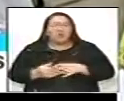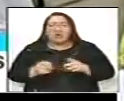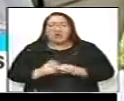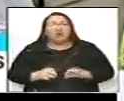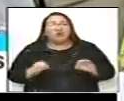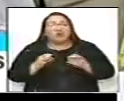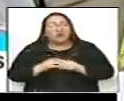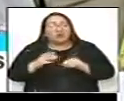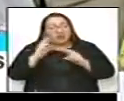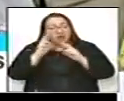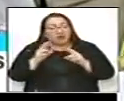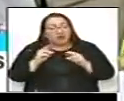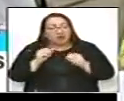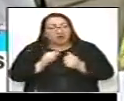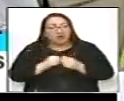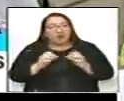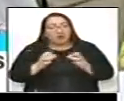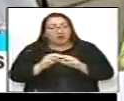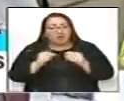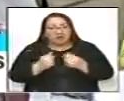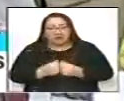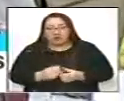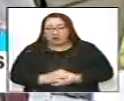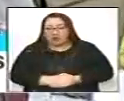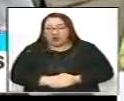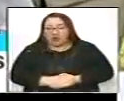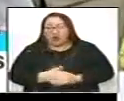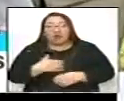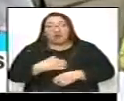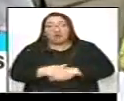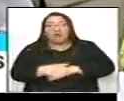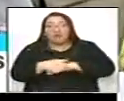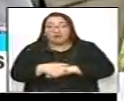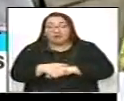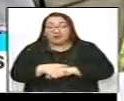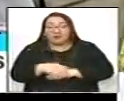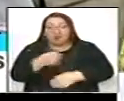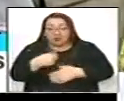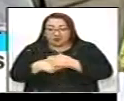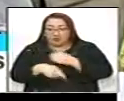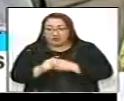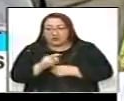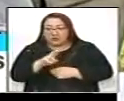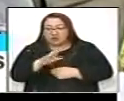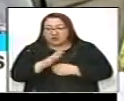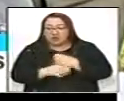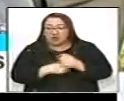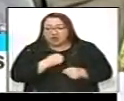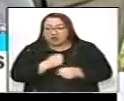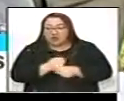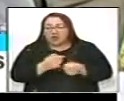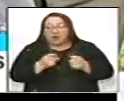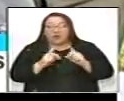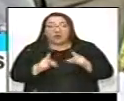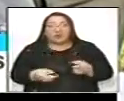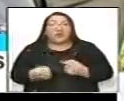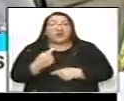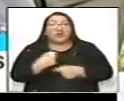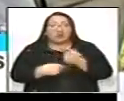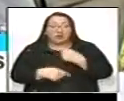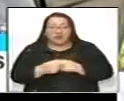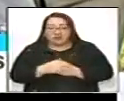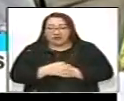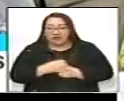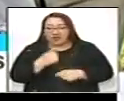la que prevalece en un pequeño grupo. Mis felicitaciones, y que los próximos 25 años, cuando ustedes vuelvan